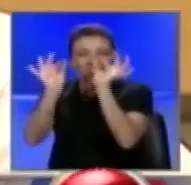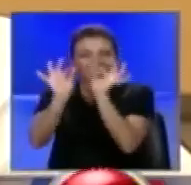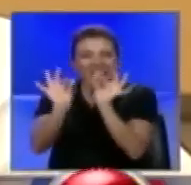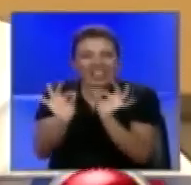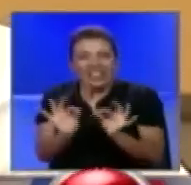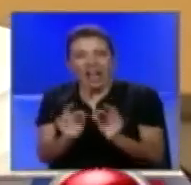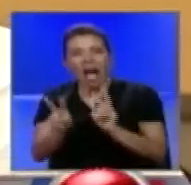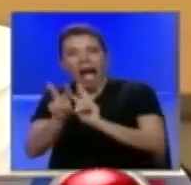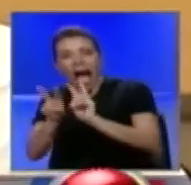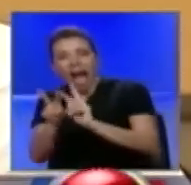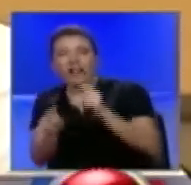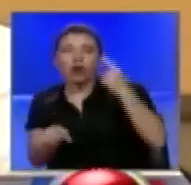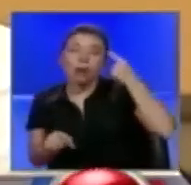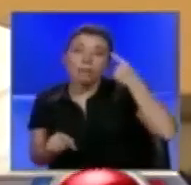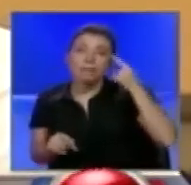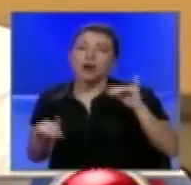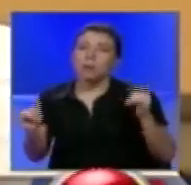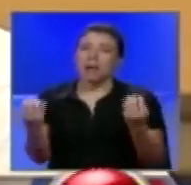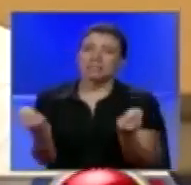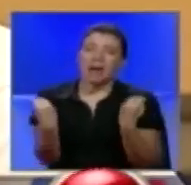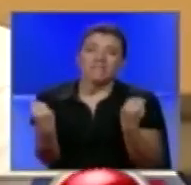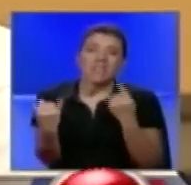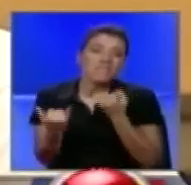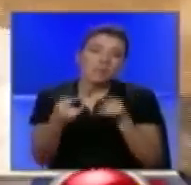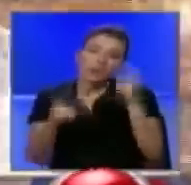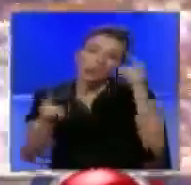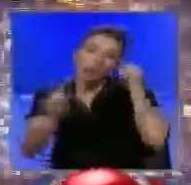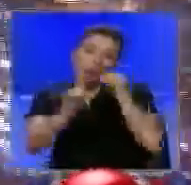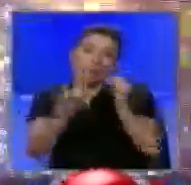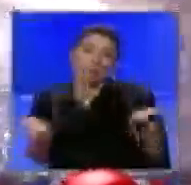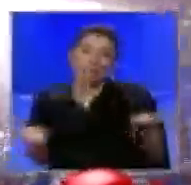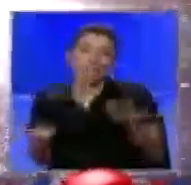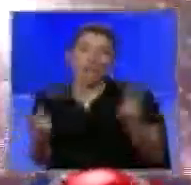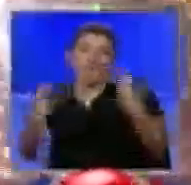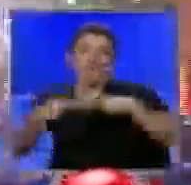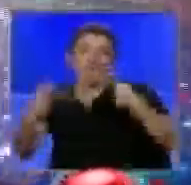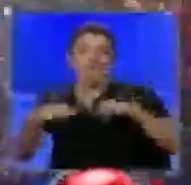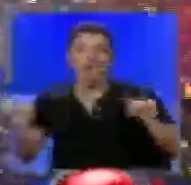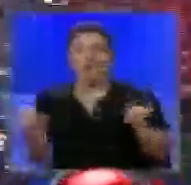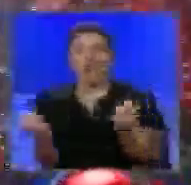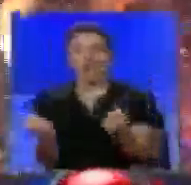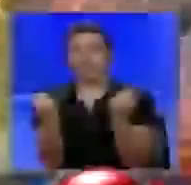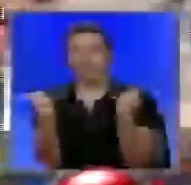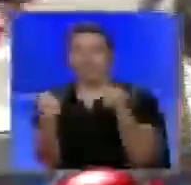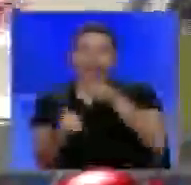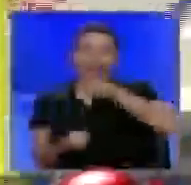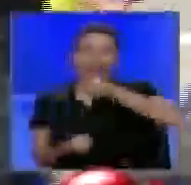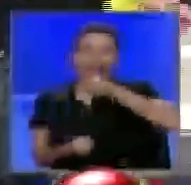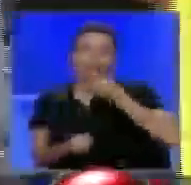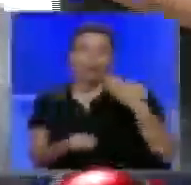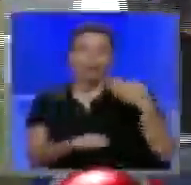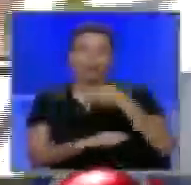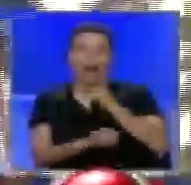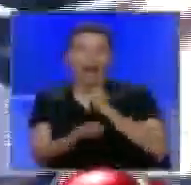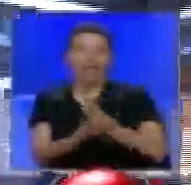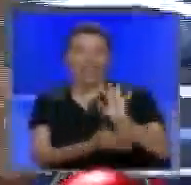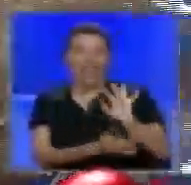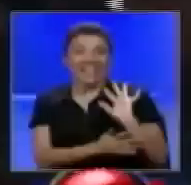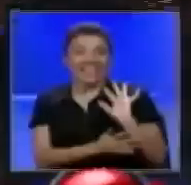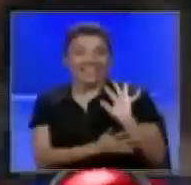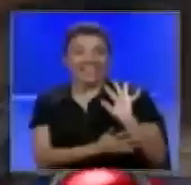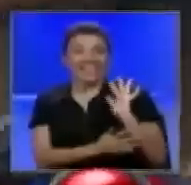repente haciendo arreglos, pero pasándola bien finalmente, porque esa es la idea. Es que en Viña se pasa bien. Los animadores llegaron hasta la quinta